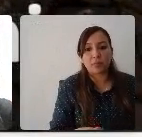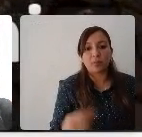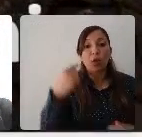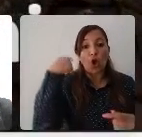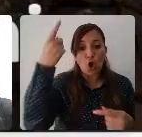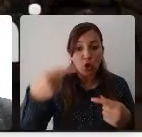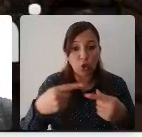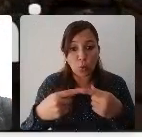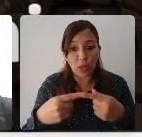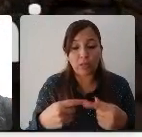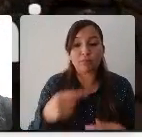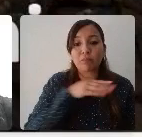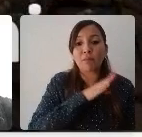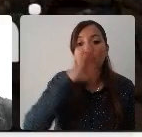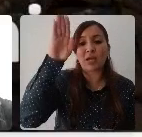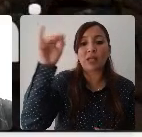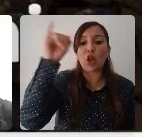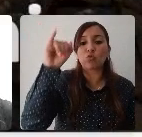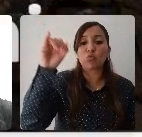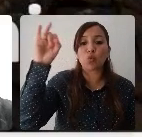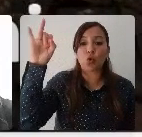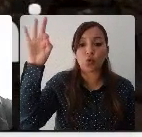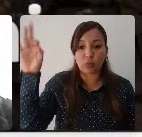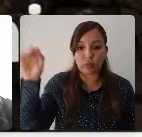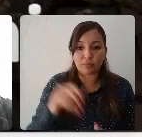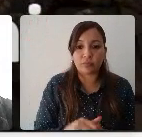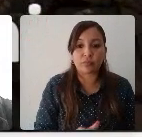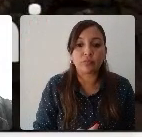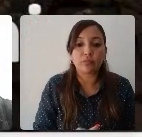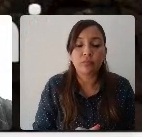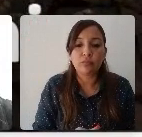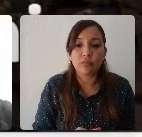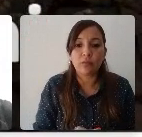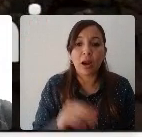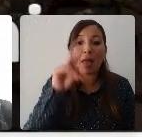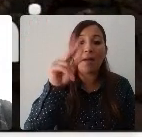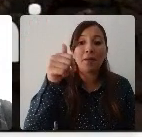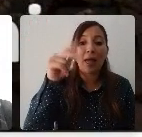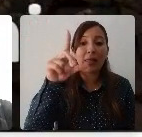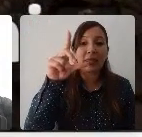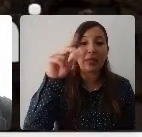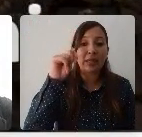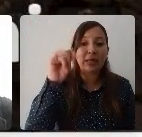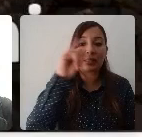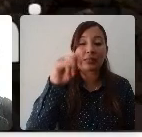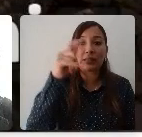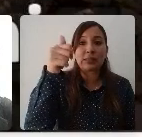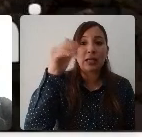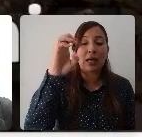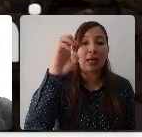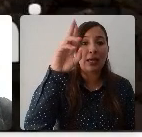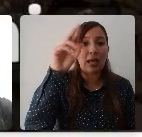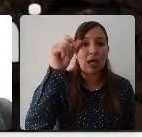Vámonos un poquito más al sur. Tenemos otro emprendimiento también en el destino Valle Salgado, que es Rachi,